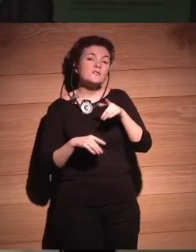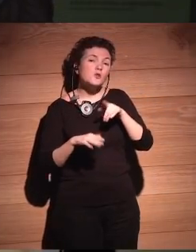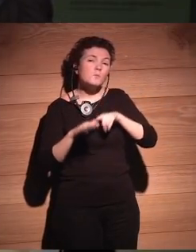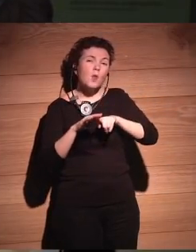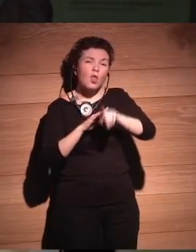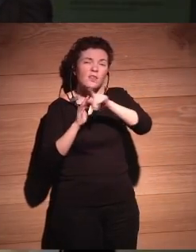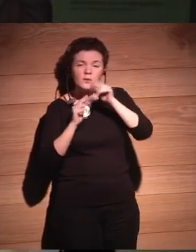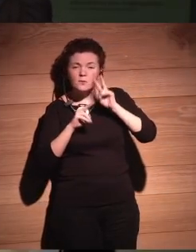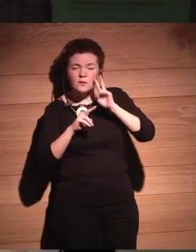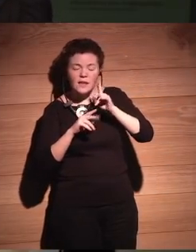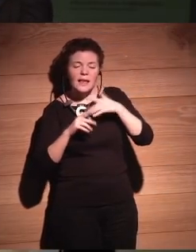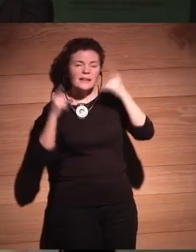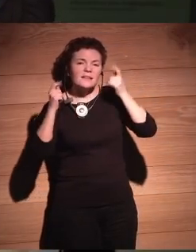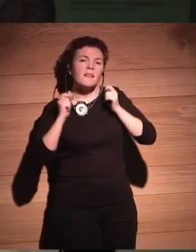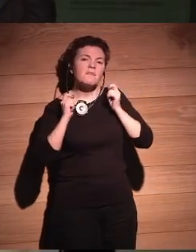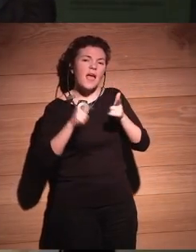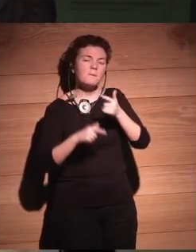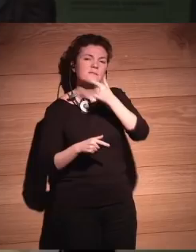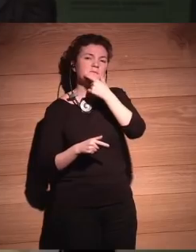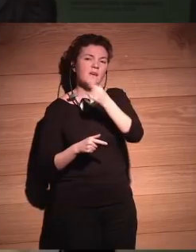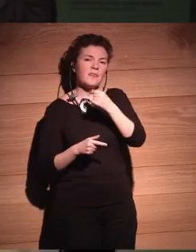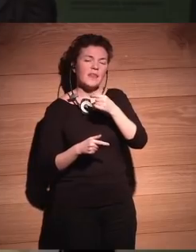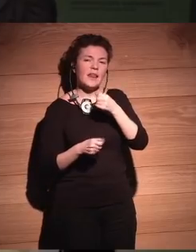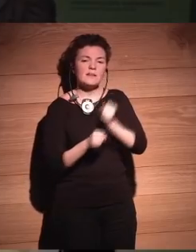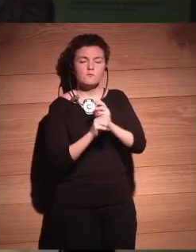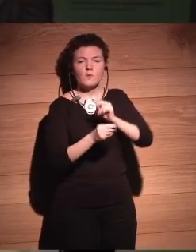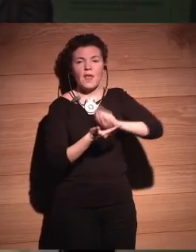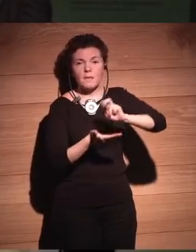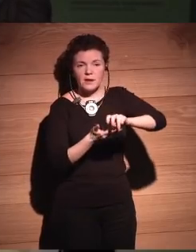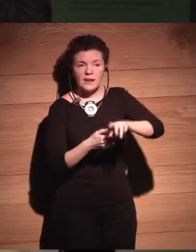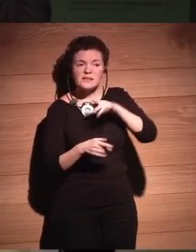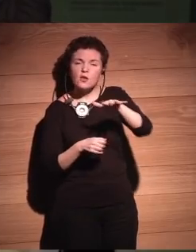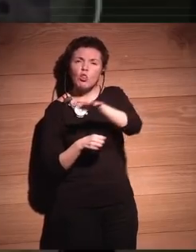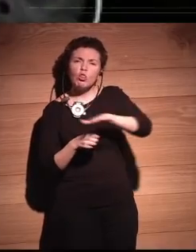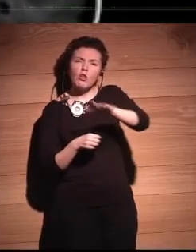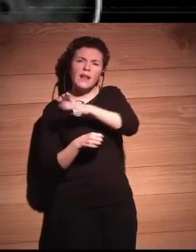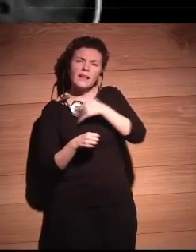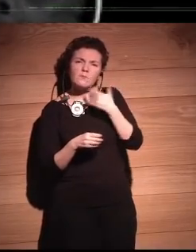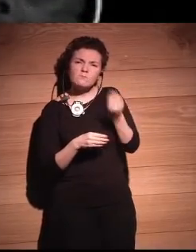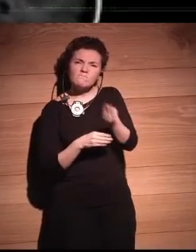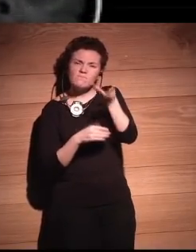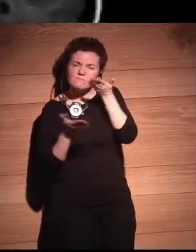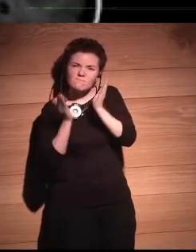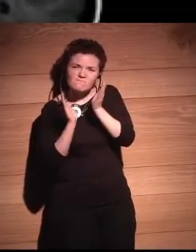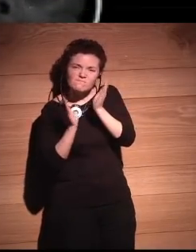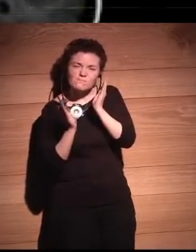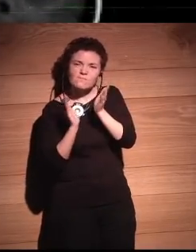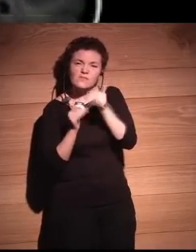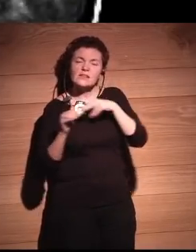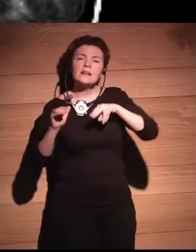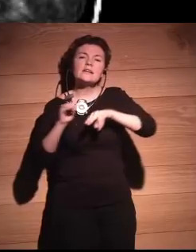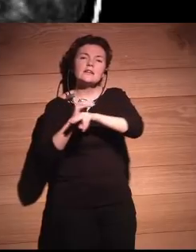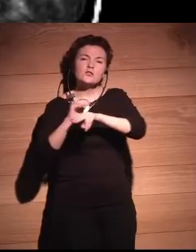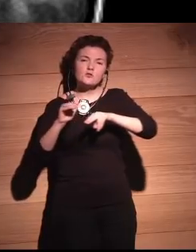procesos que estábamos siguiendo trataban de facilitarle la tarea. Esta era la área que queríamos trabajar. Esta es la